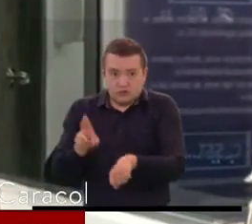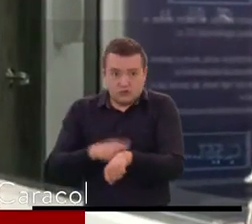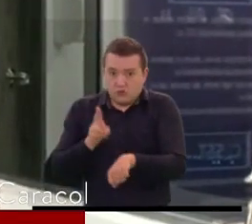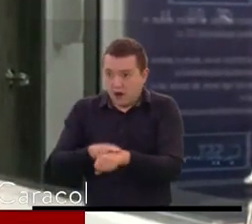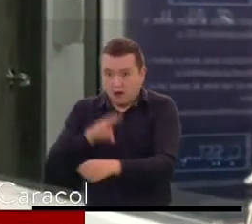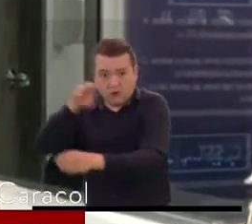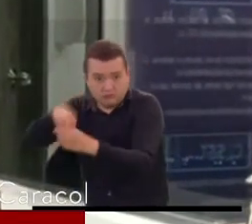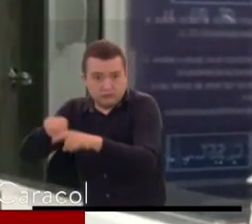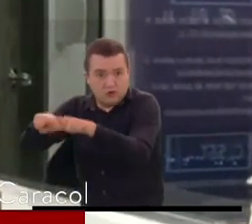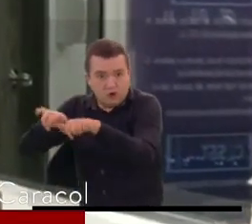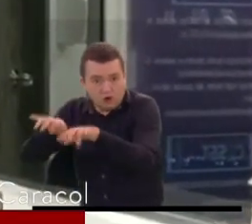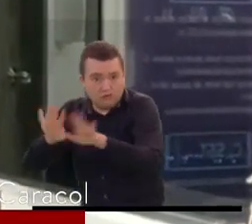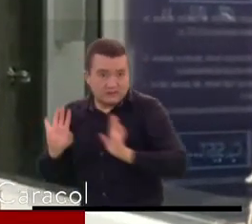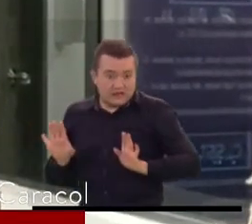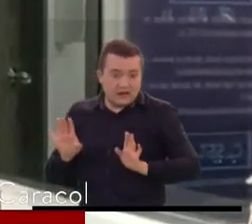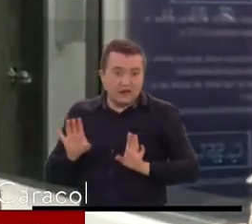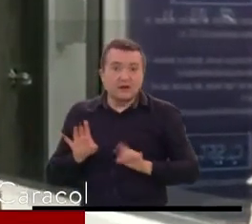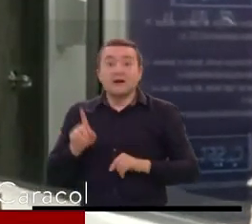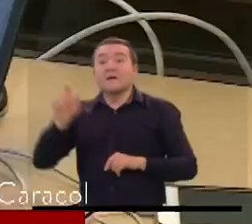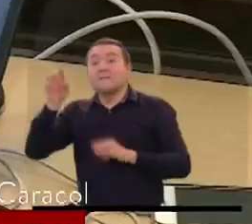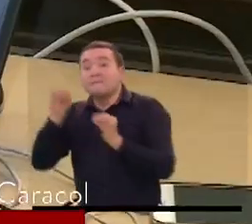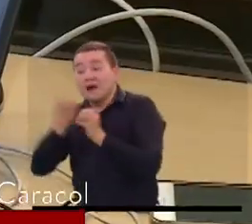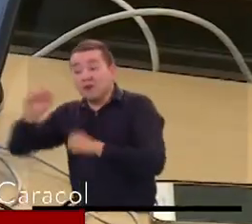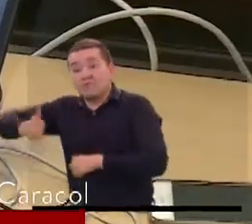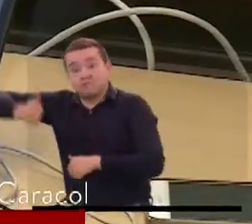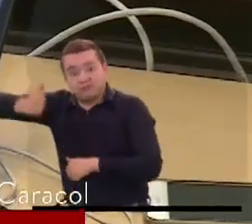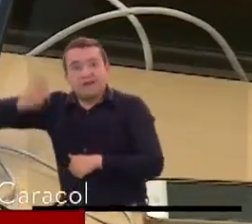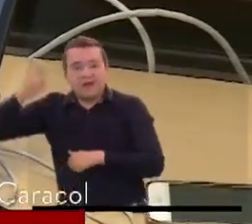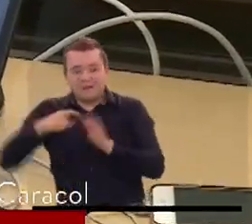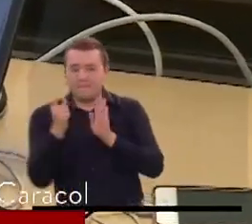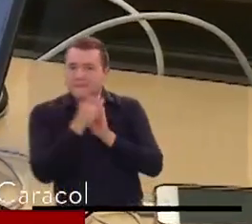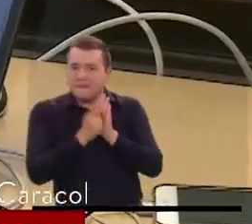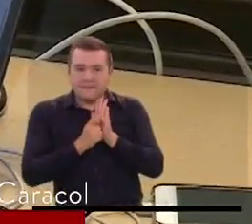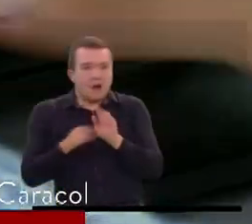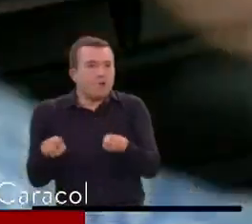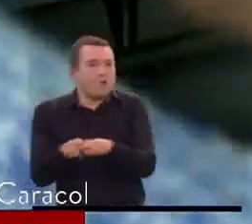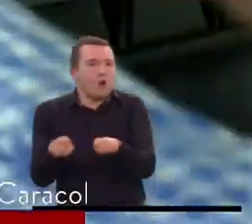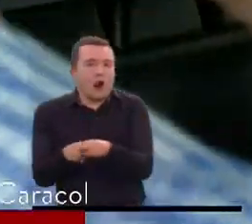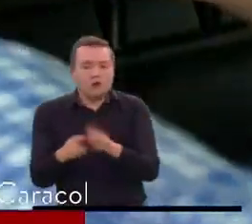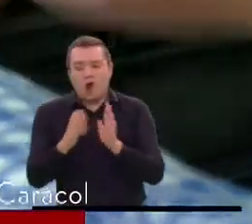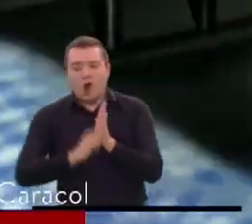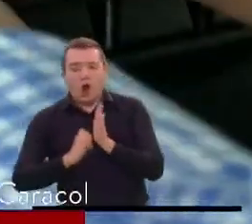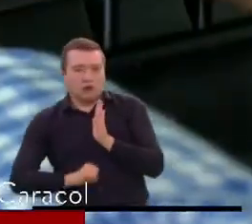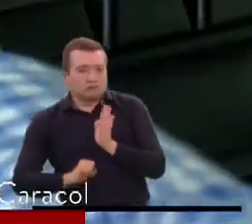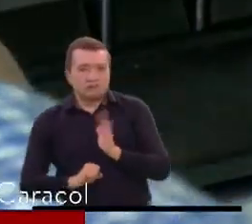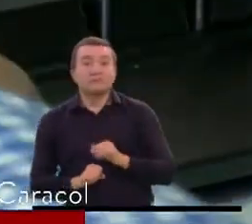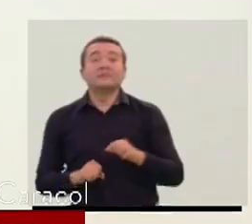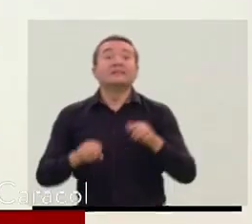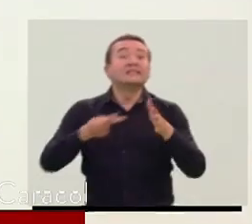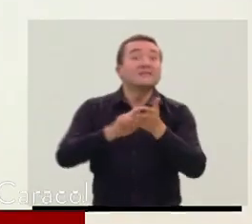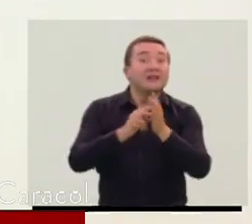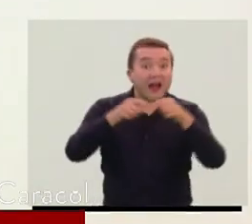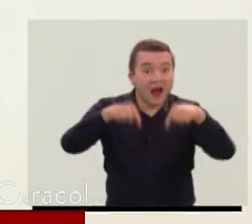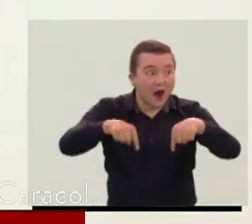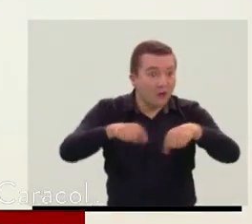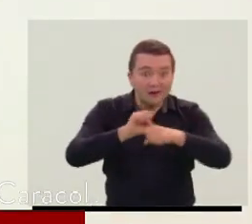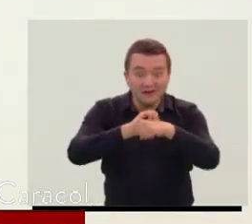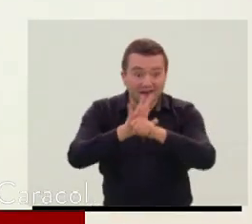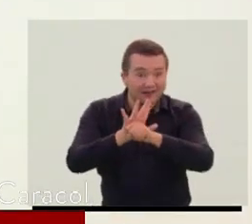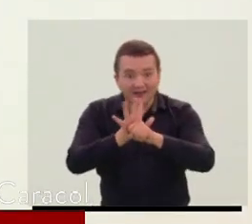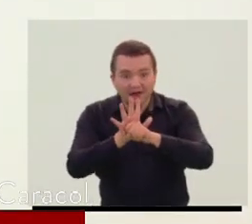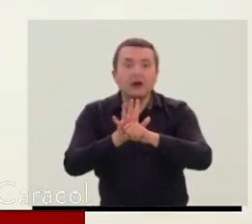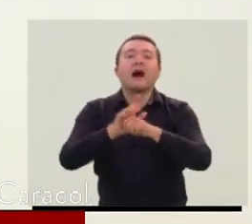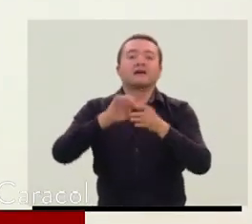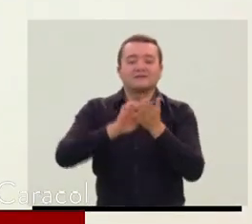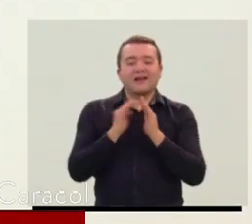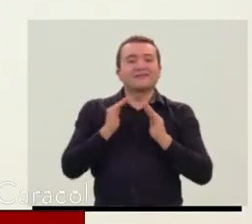empleador debe mantener vigente todas las disposiciones. Es decir, hoy lo que se está haciendo es trabajo en casa. La jornada laboral